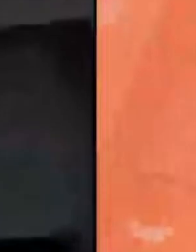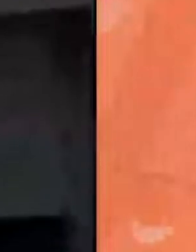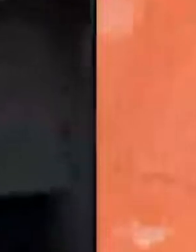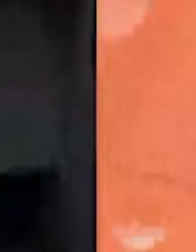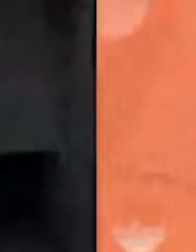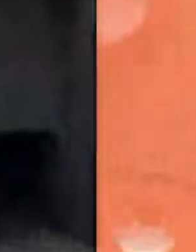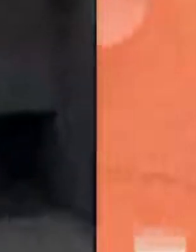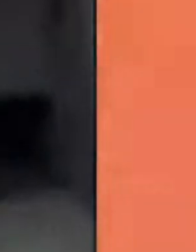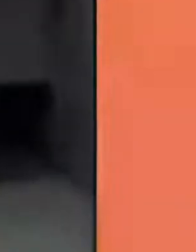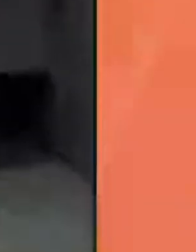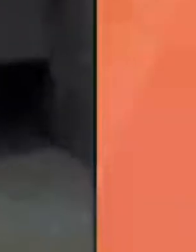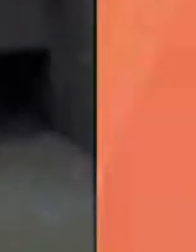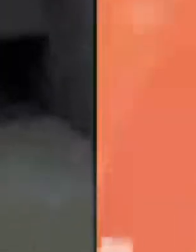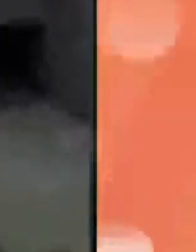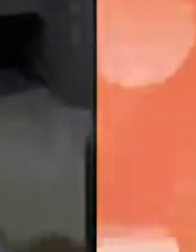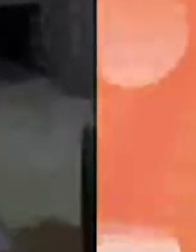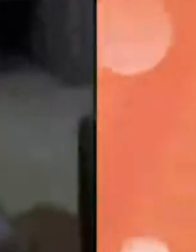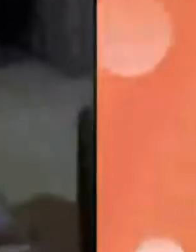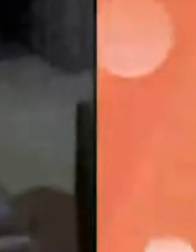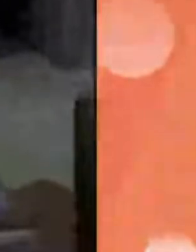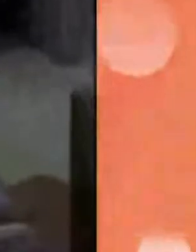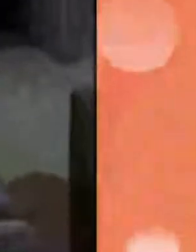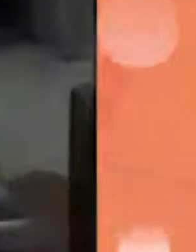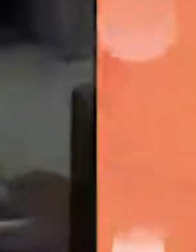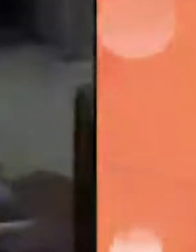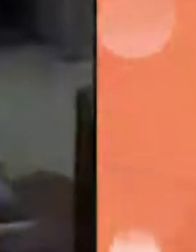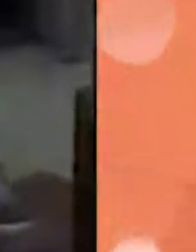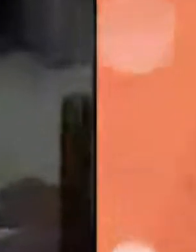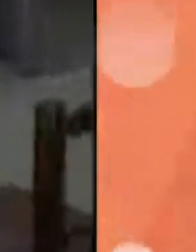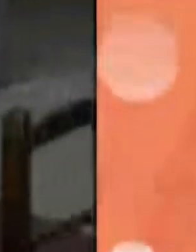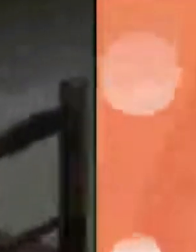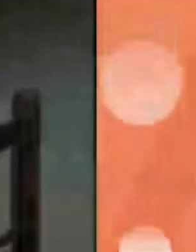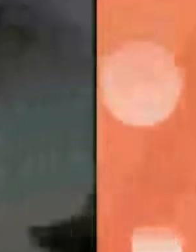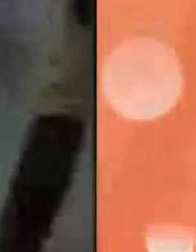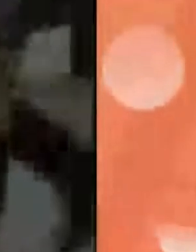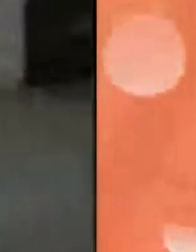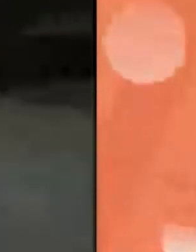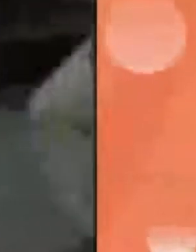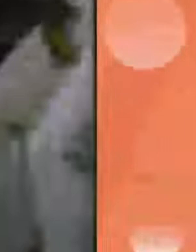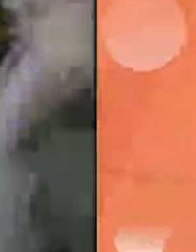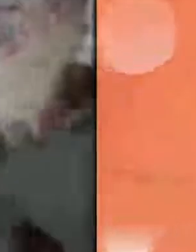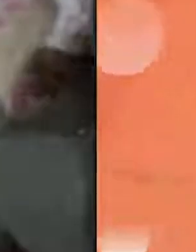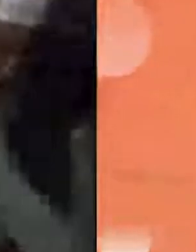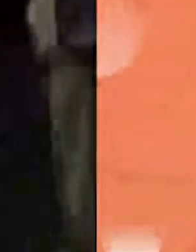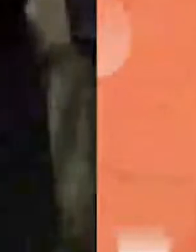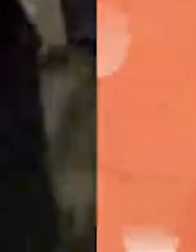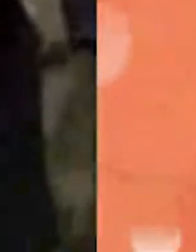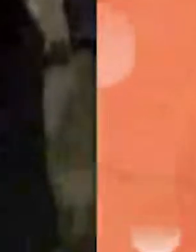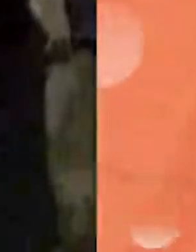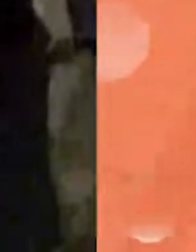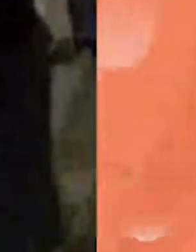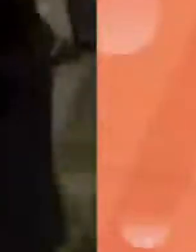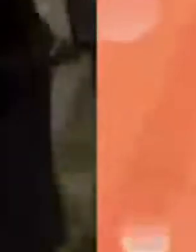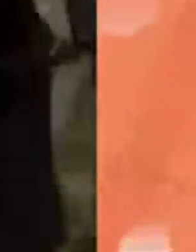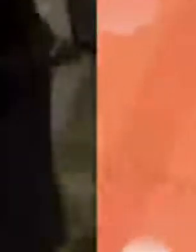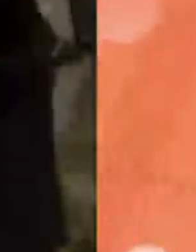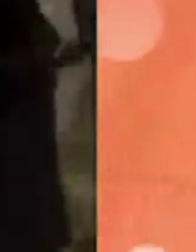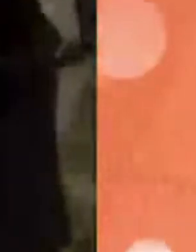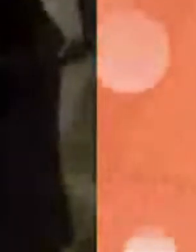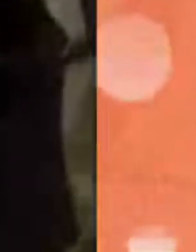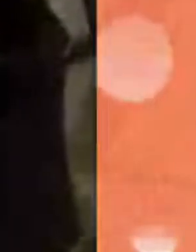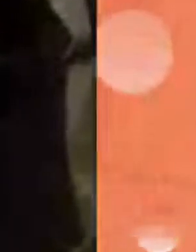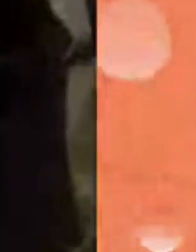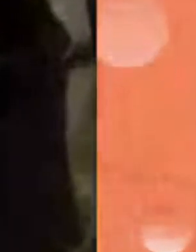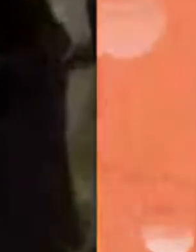A lo que el demandado podrá responder, en 10 días se va a tardar para...